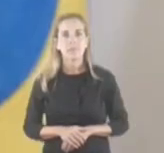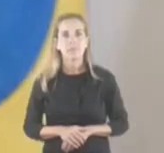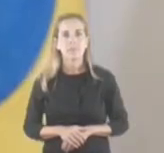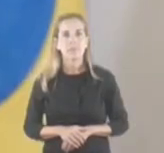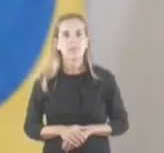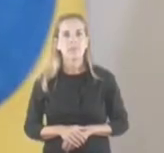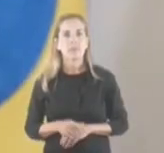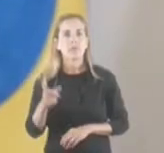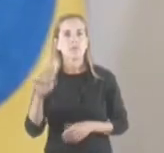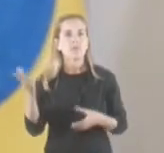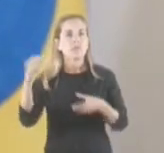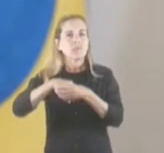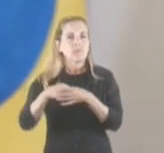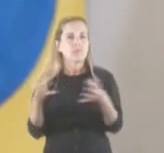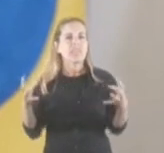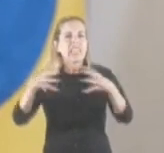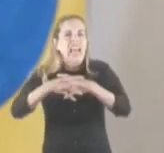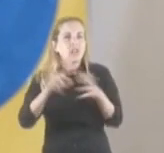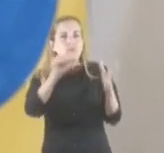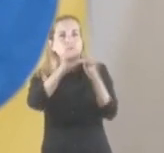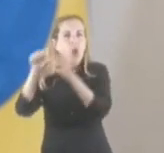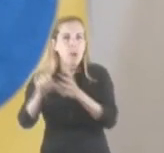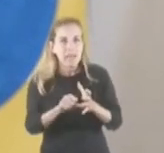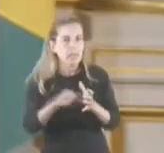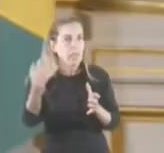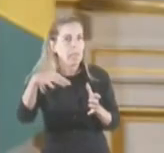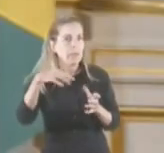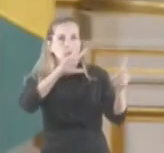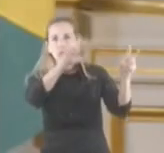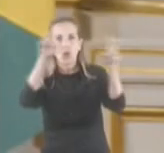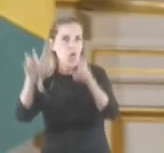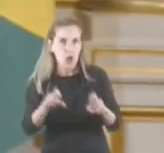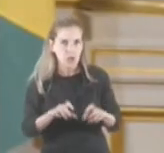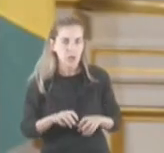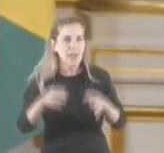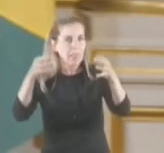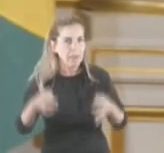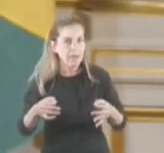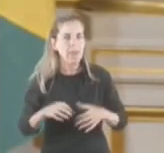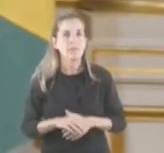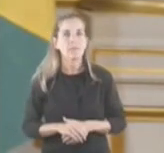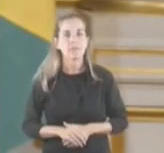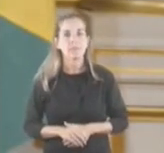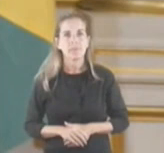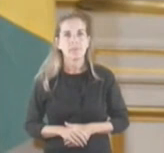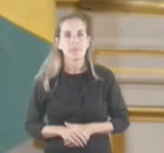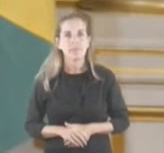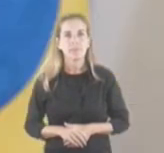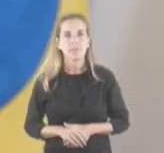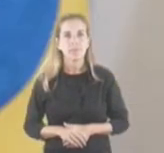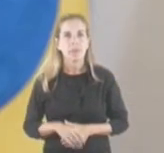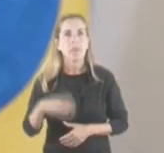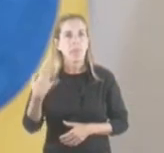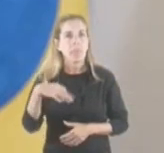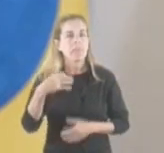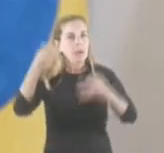integración debemos concretarla en todos los conceptos. E essa integração deve ser implementada em todos os conceitos. Tenemos